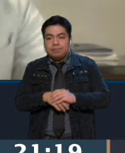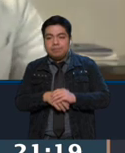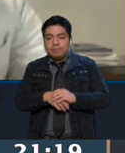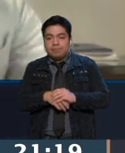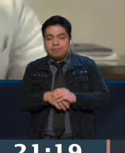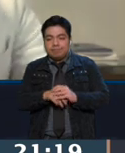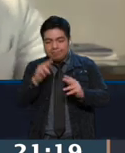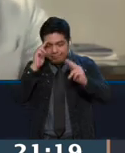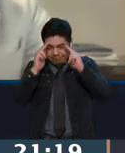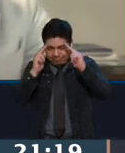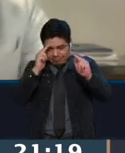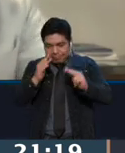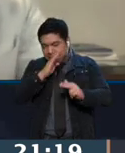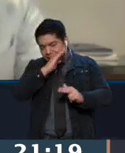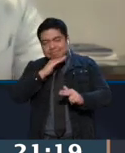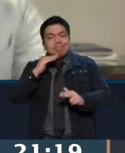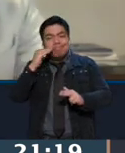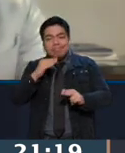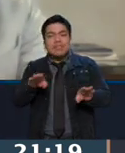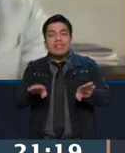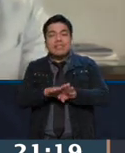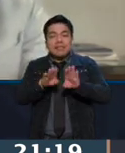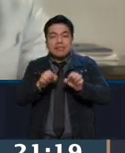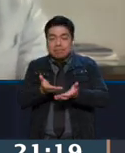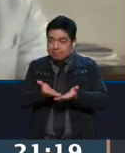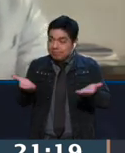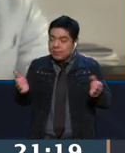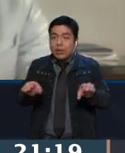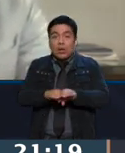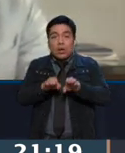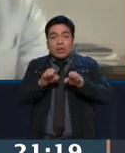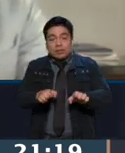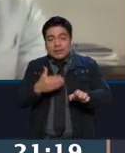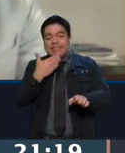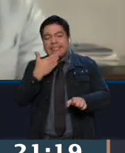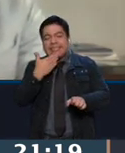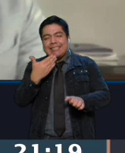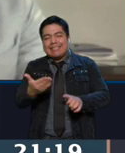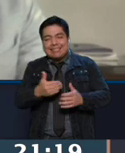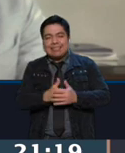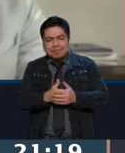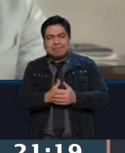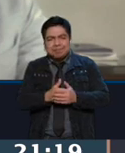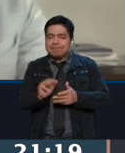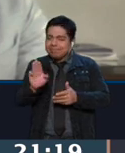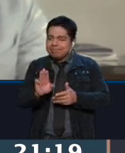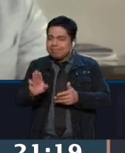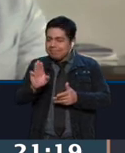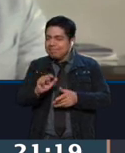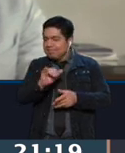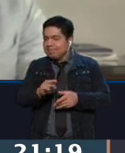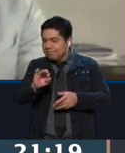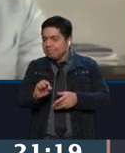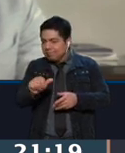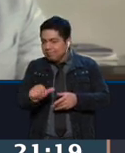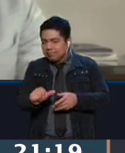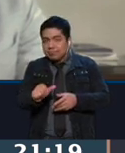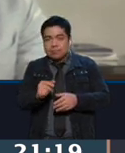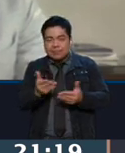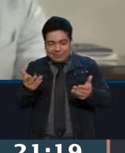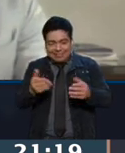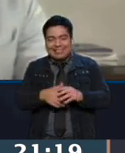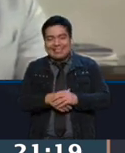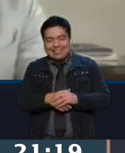buenas noches, Braulio, querido Braulio. Muy bien, gracias. ¿Tú, ustedes, qué tal? Todo bien, todo bien. Bien y de buenas porque es miércoles de Infodemia. Cuéntanos, ¿qué nos traes?